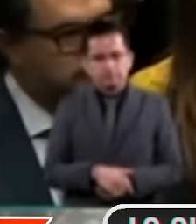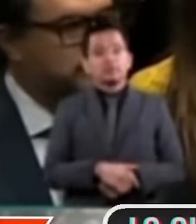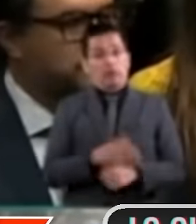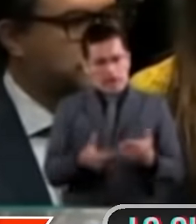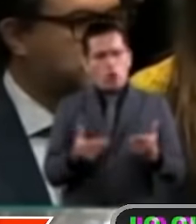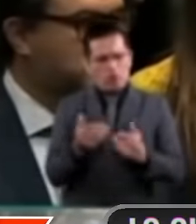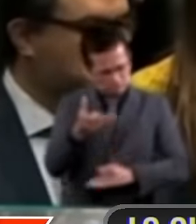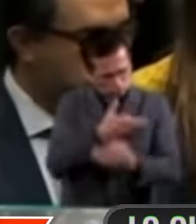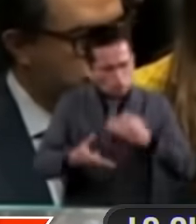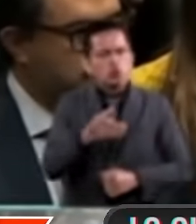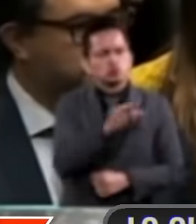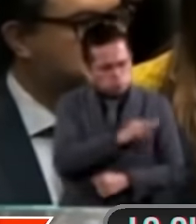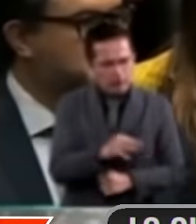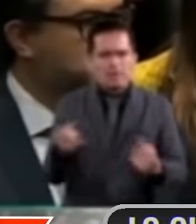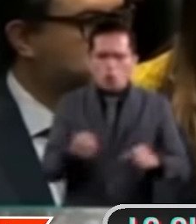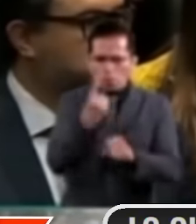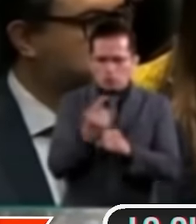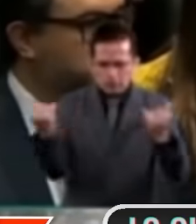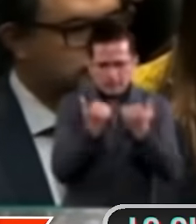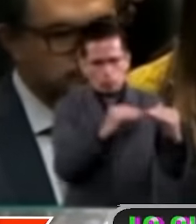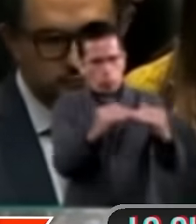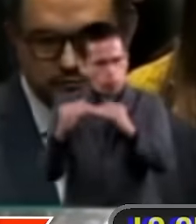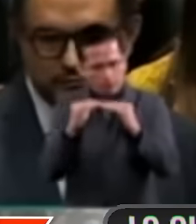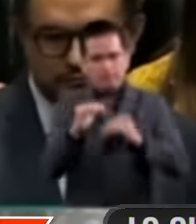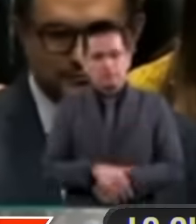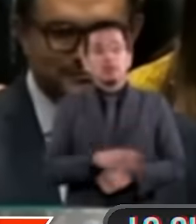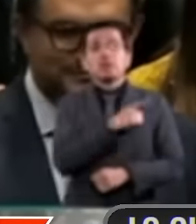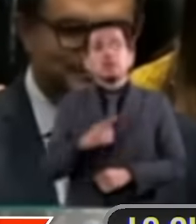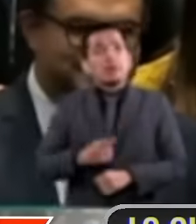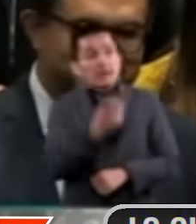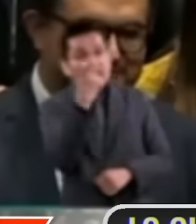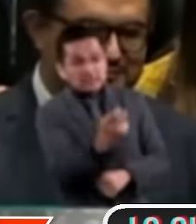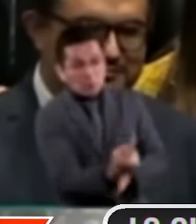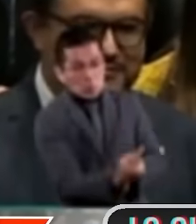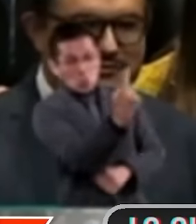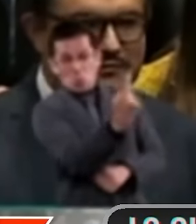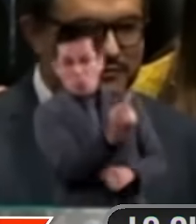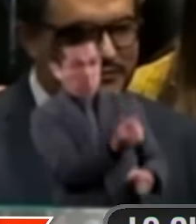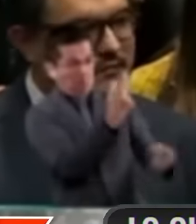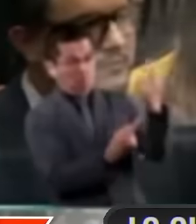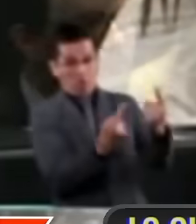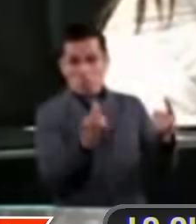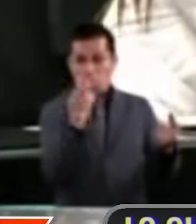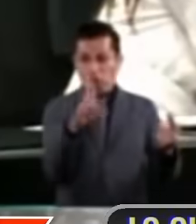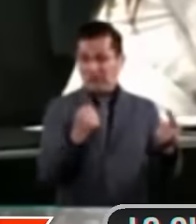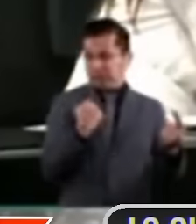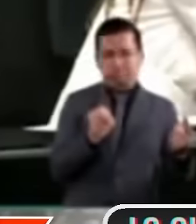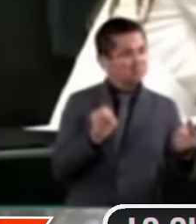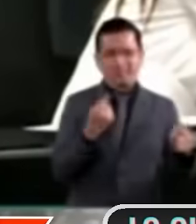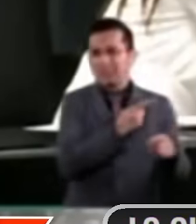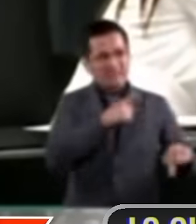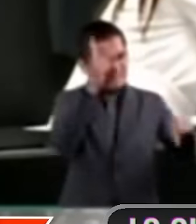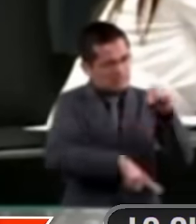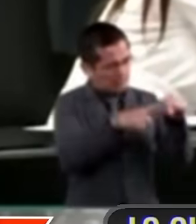tengan las mismas oportunidades. Debemos arrebatarle el poder a unos cuantos. Pido concluir, señora senadora. A